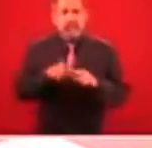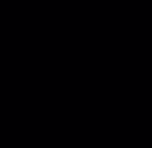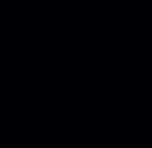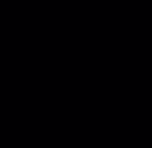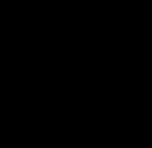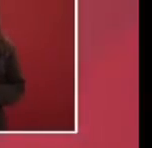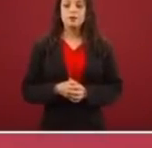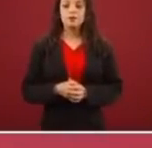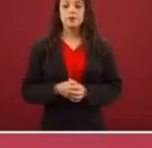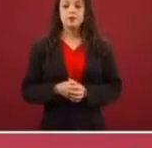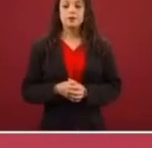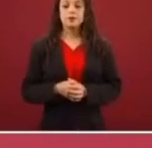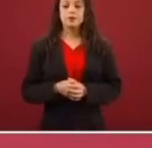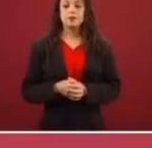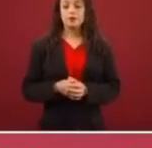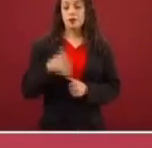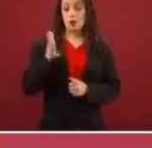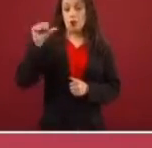quién es quién. Vamos a tener